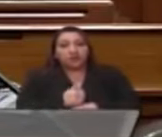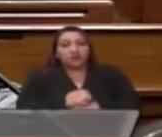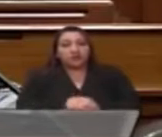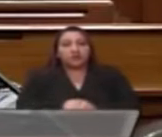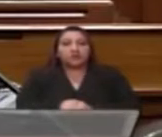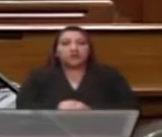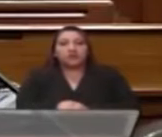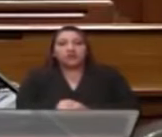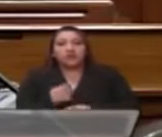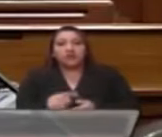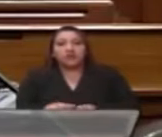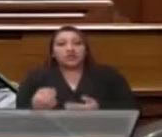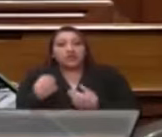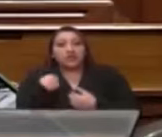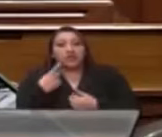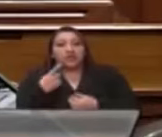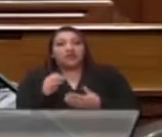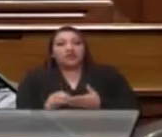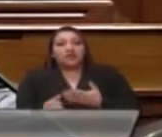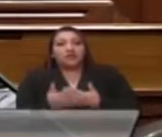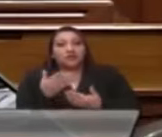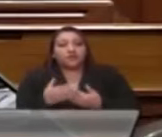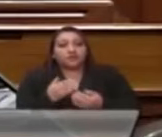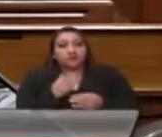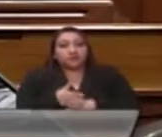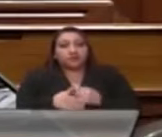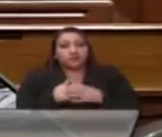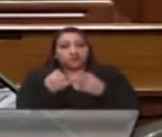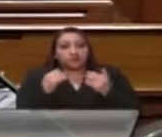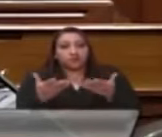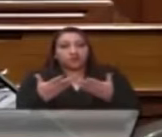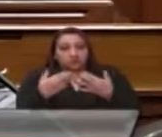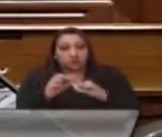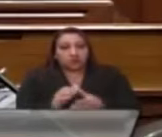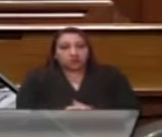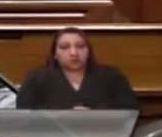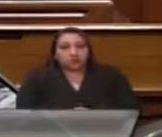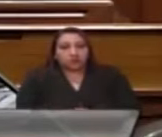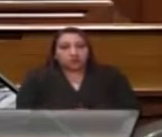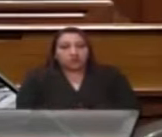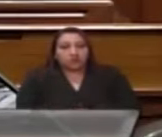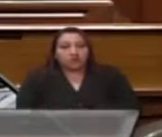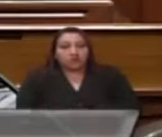autónoma encargada de facilitar el acceso a la información pública.